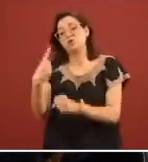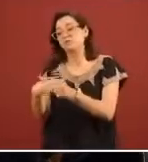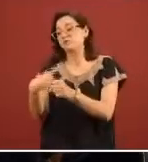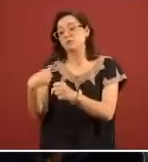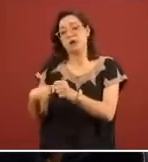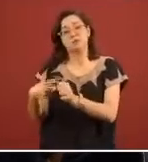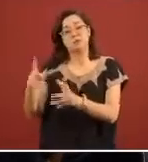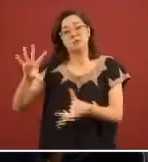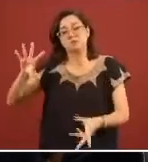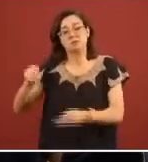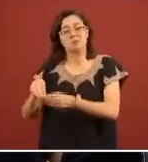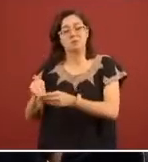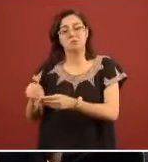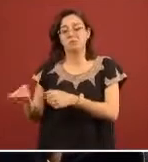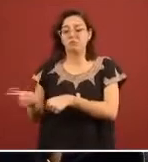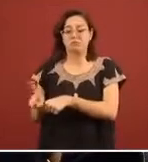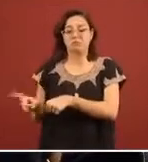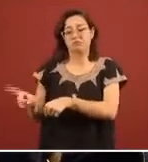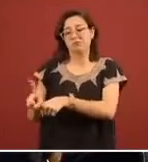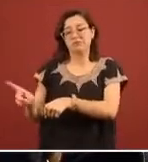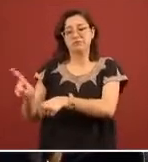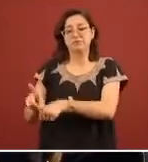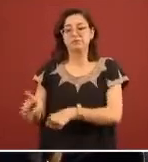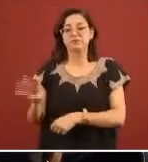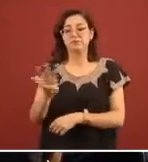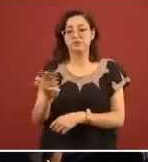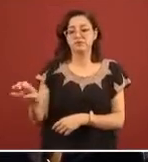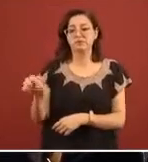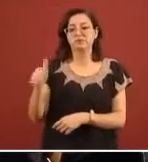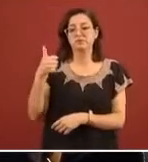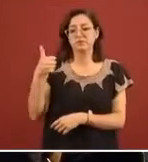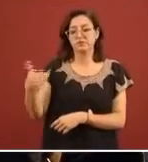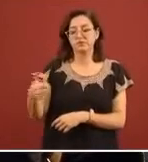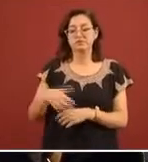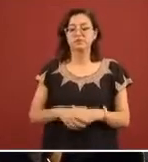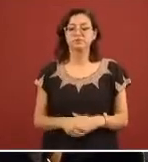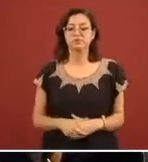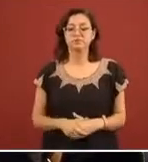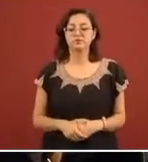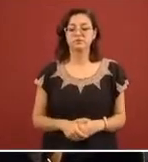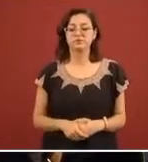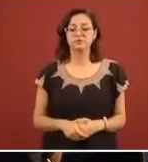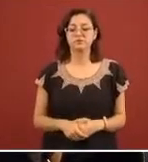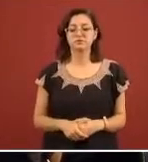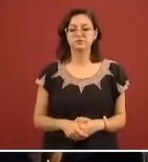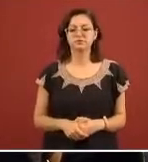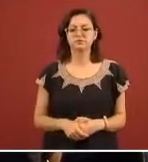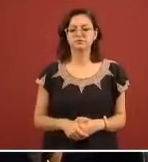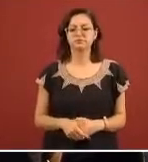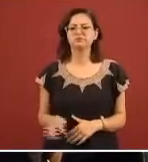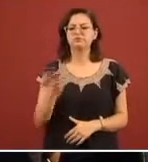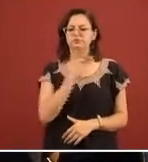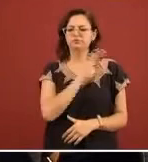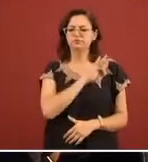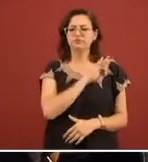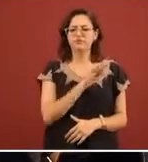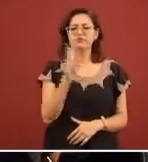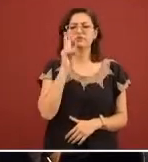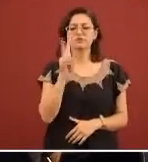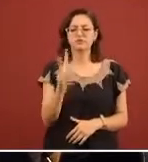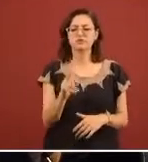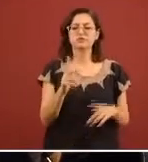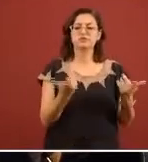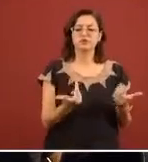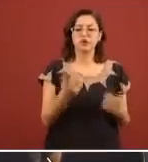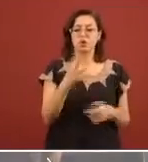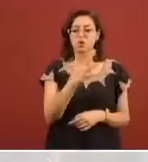la estadística que el día de hoy también se actualizó a 406. En la siguiente diapositiva podemos ver precisamente la